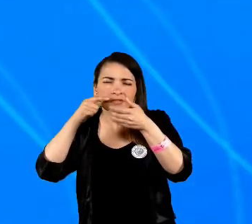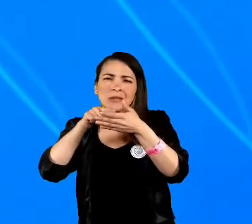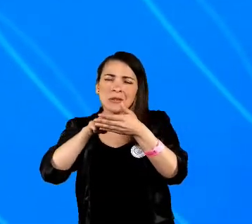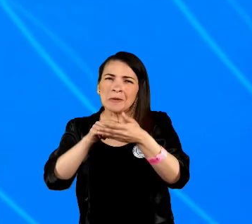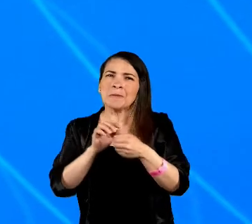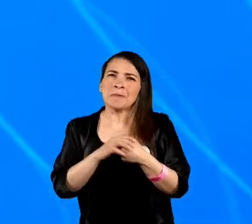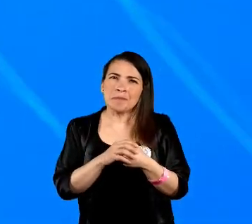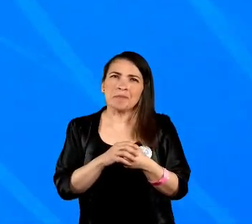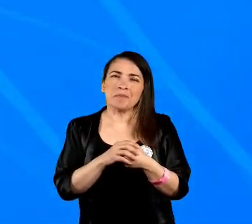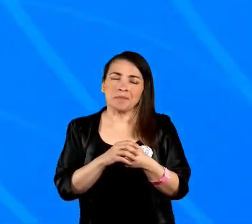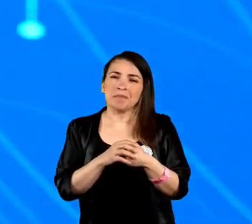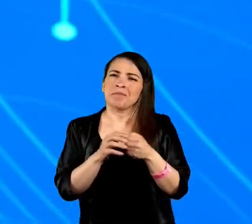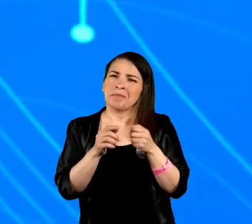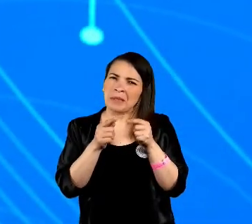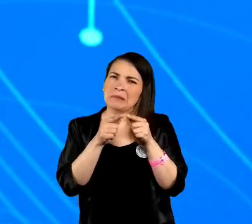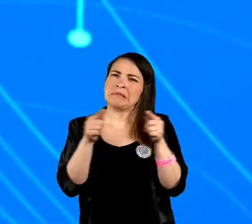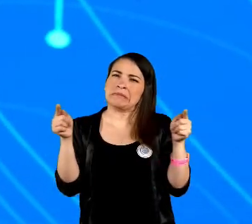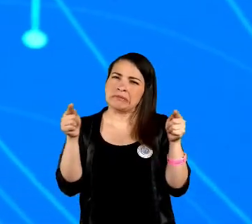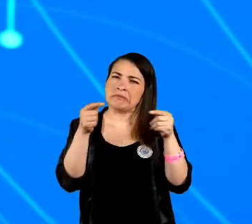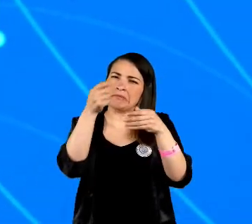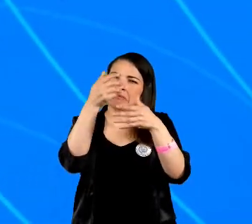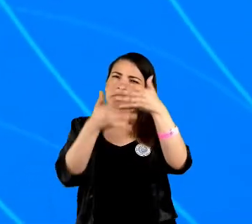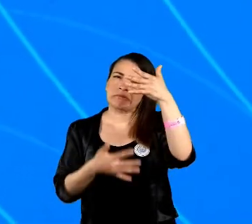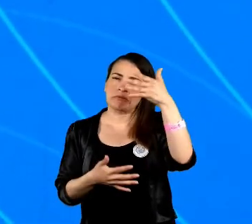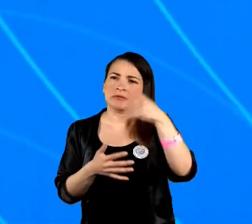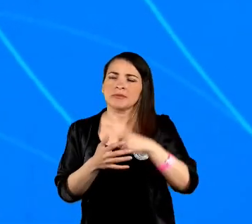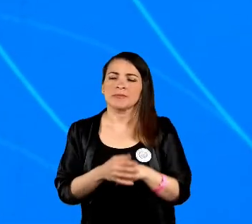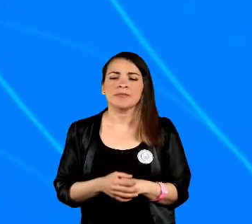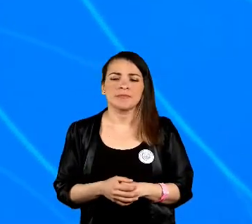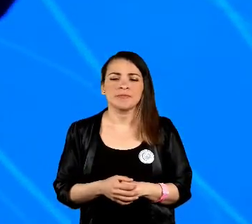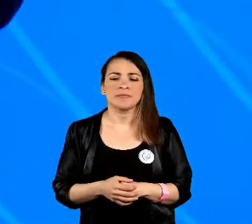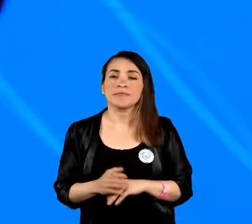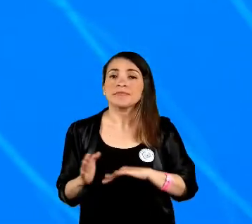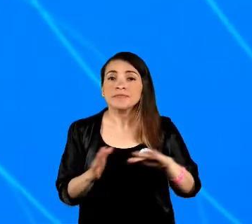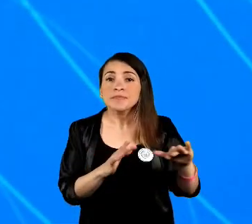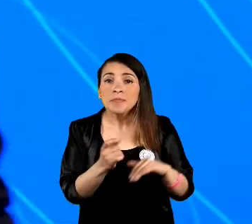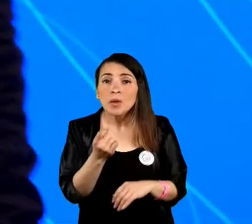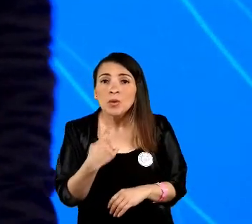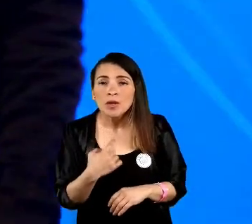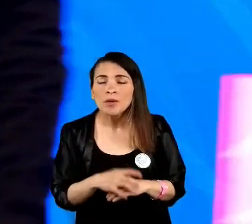grande a una pregunta Hola